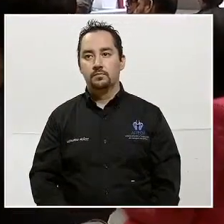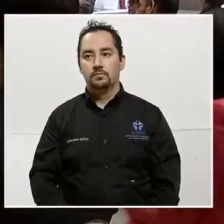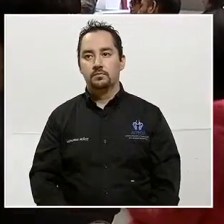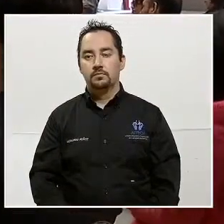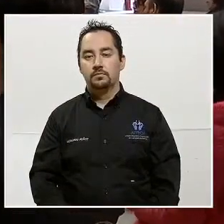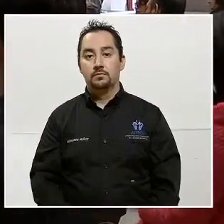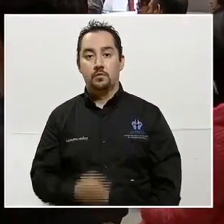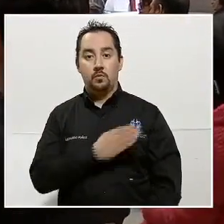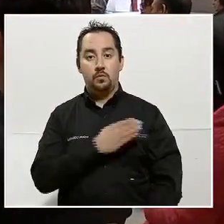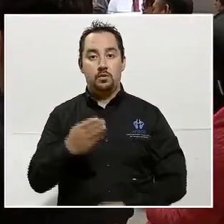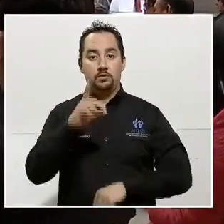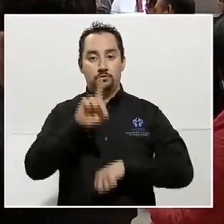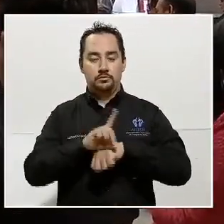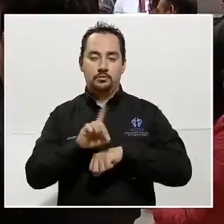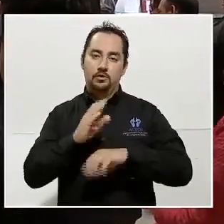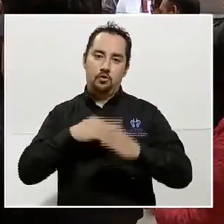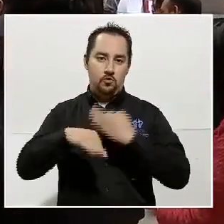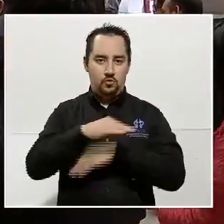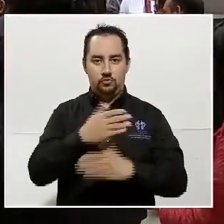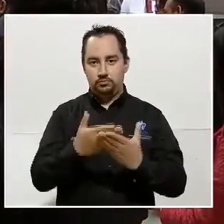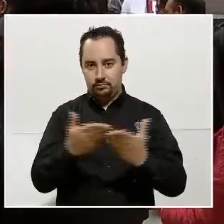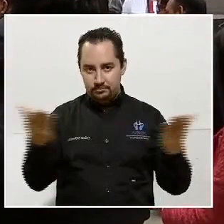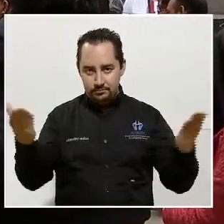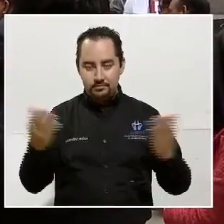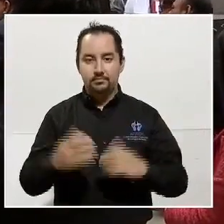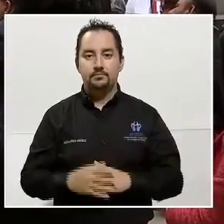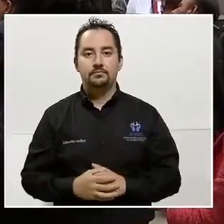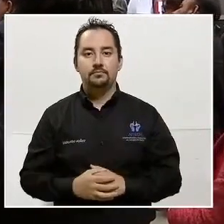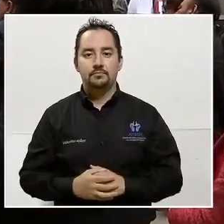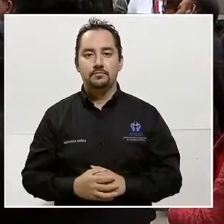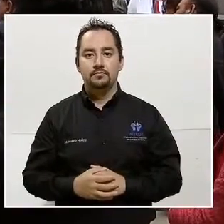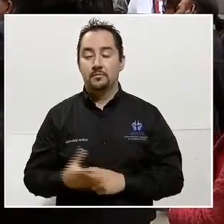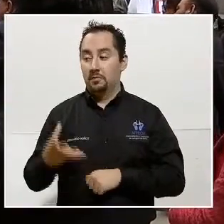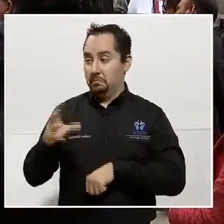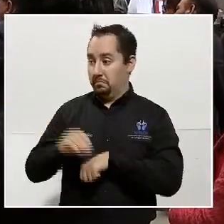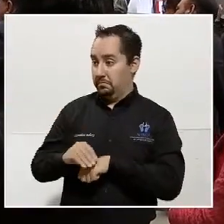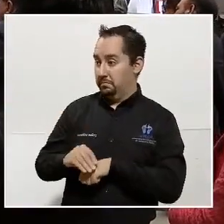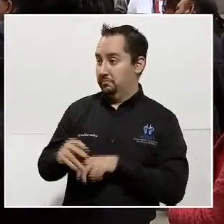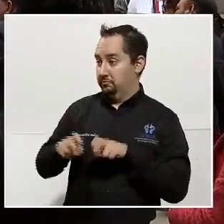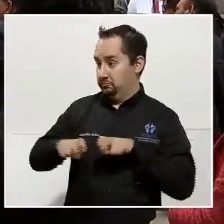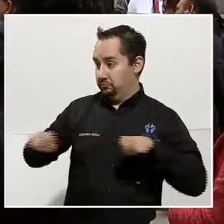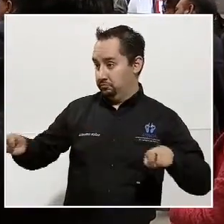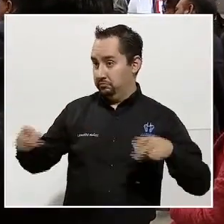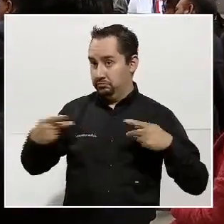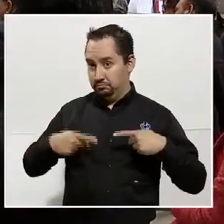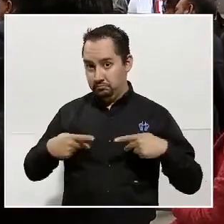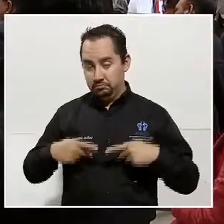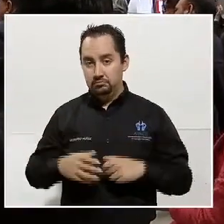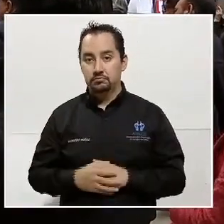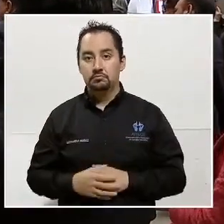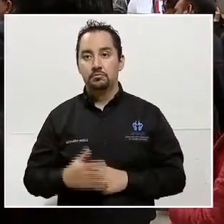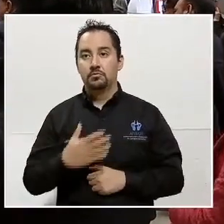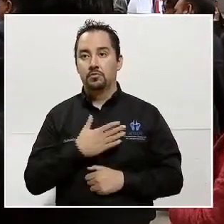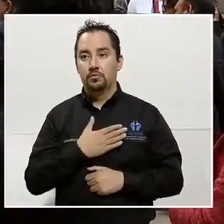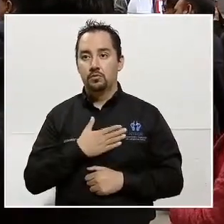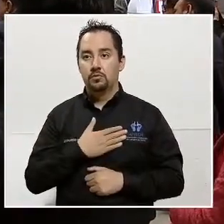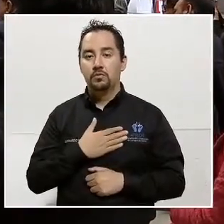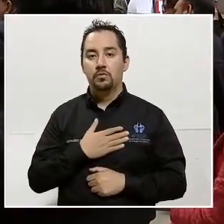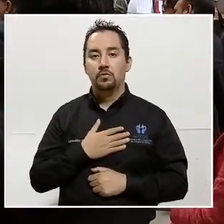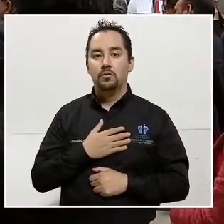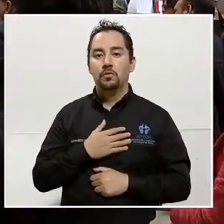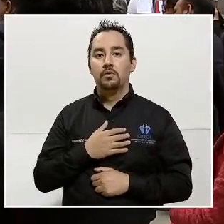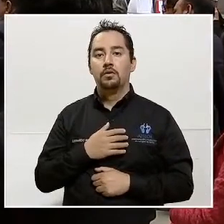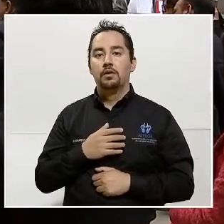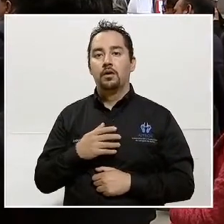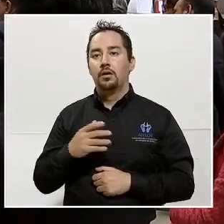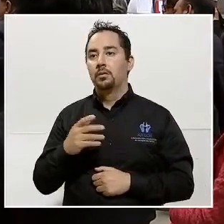Muy buenos días a todas y todos. Con el permiso del Presidium, soy Tita Radilla Martínez,